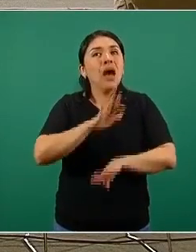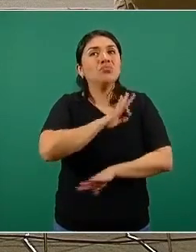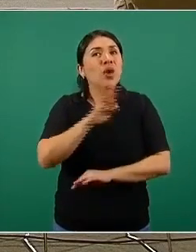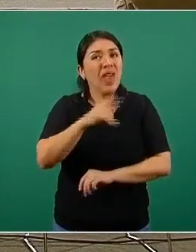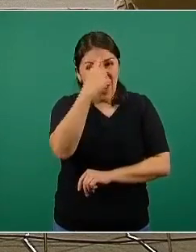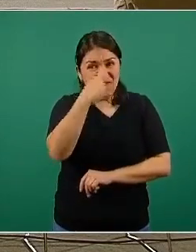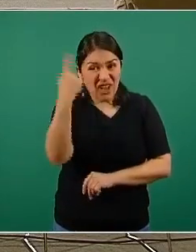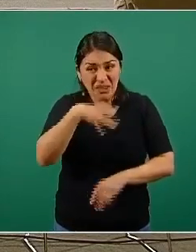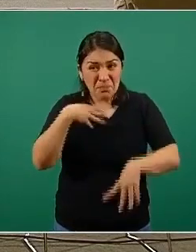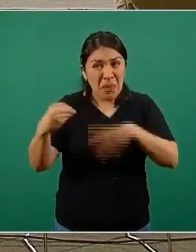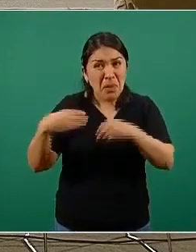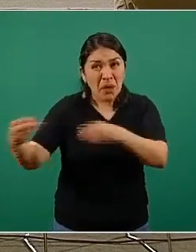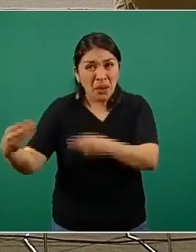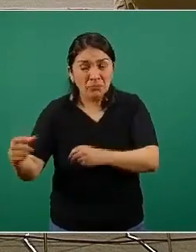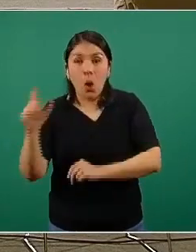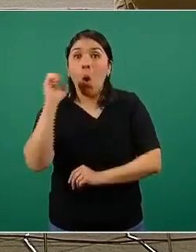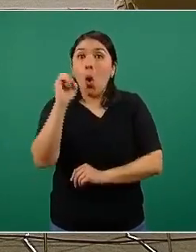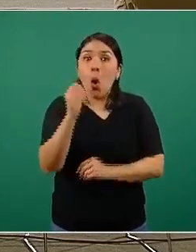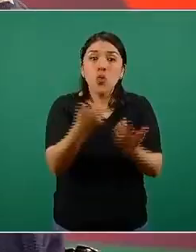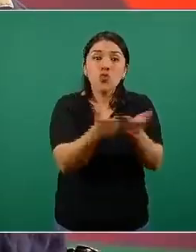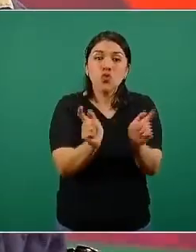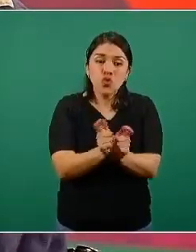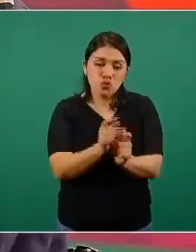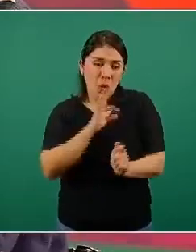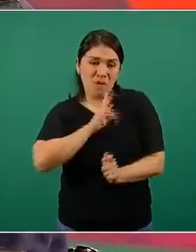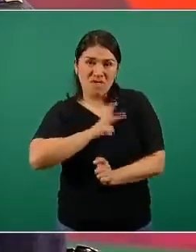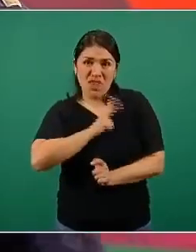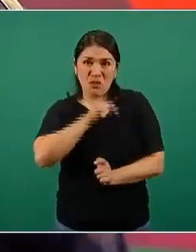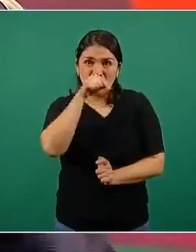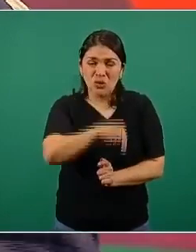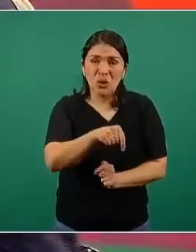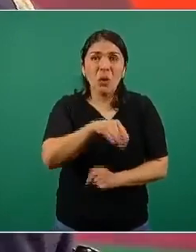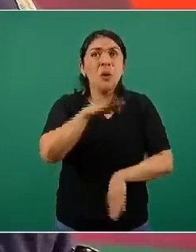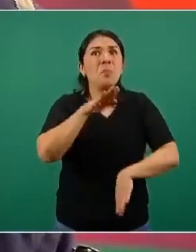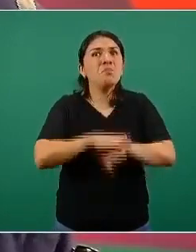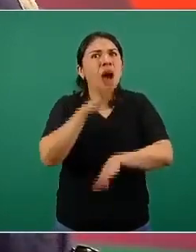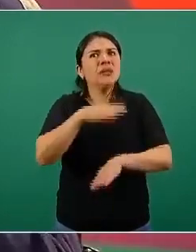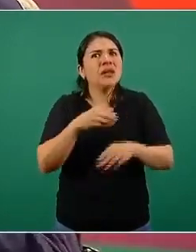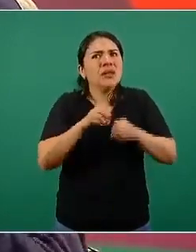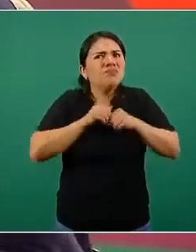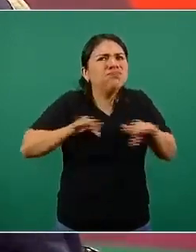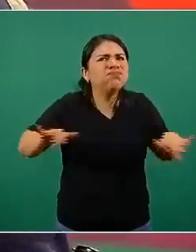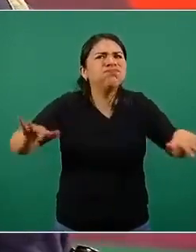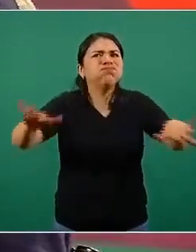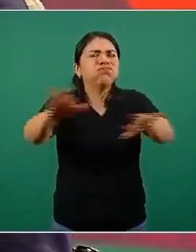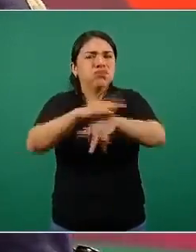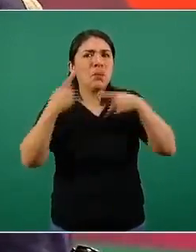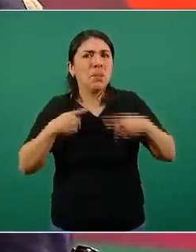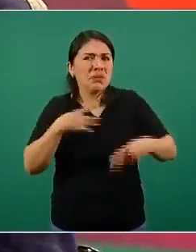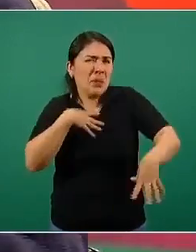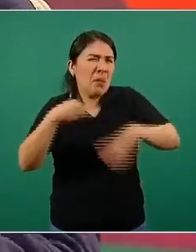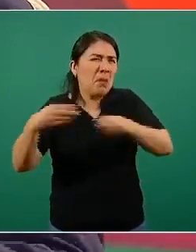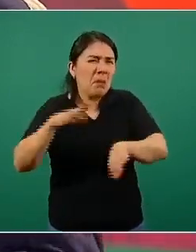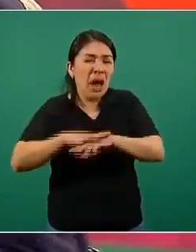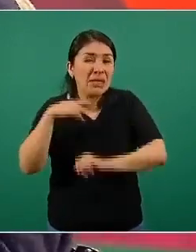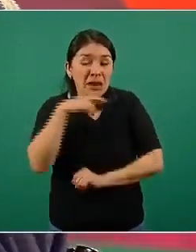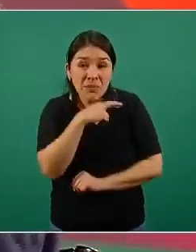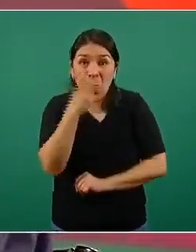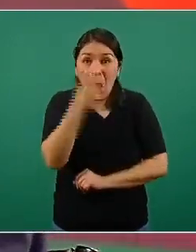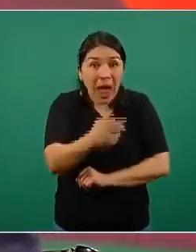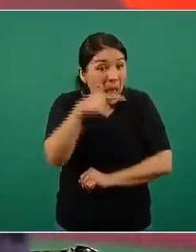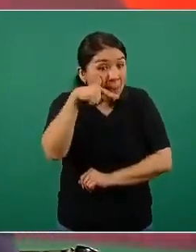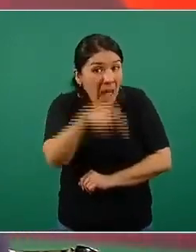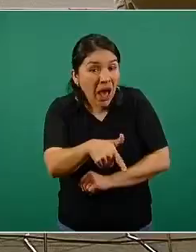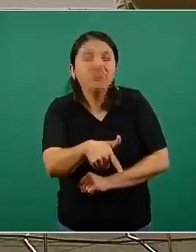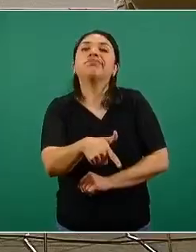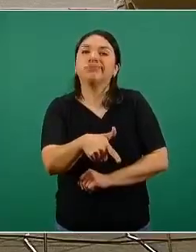transmisión. Pero cuando sean cepas que realmente estén con una mayor distribución de transmisión en la comunidad, ¿no? Porque si es eso, entonces